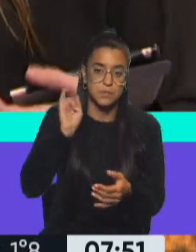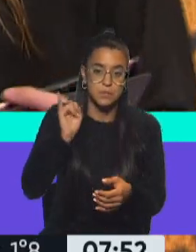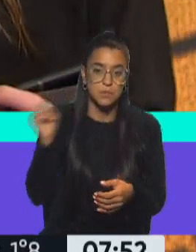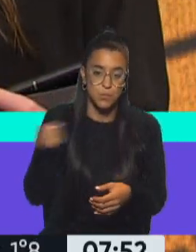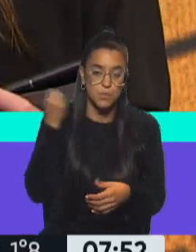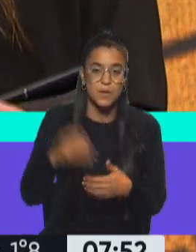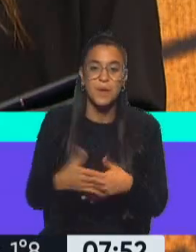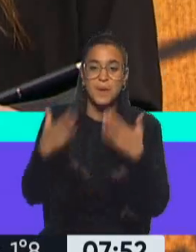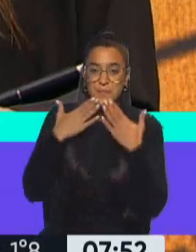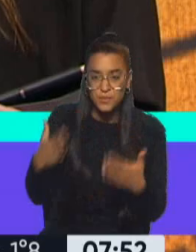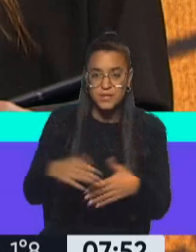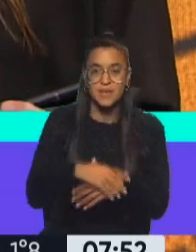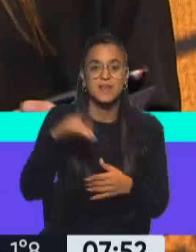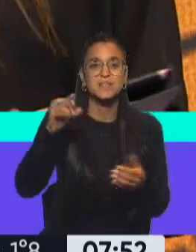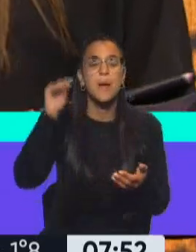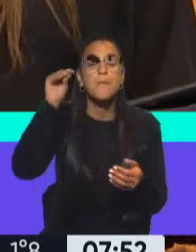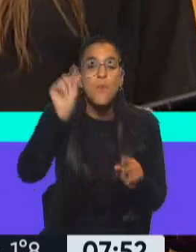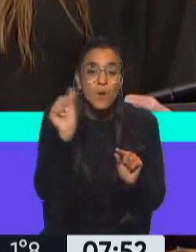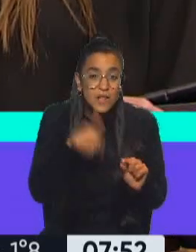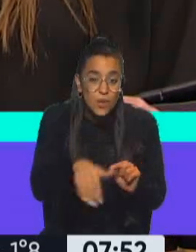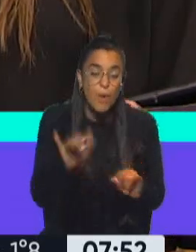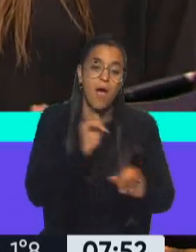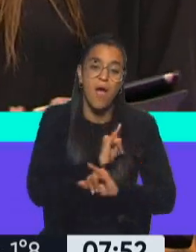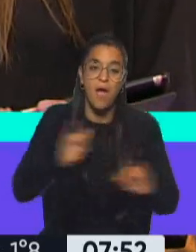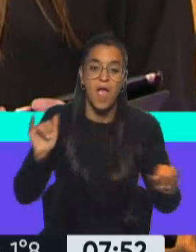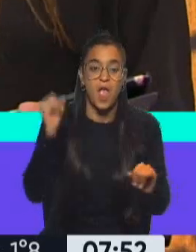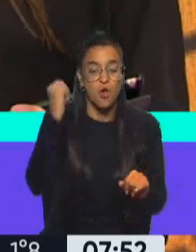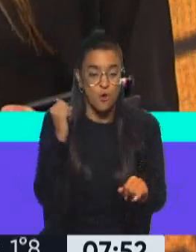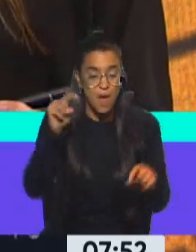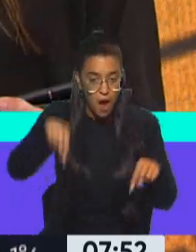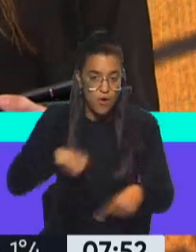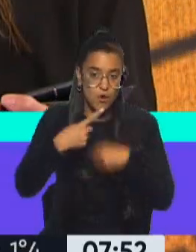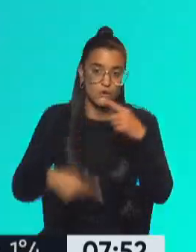importante. Flor, muchísimas gracias. Más economía en un ratito nada más con Florencia Barragán y ahora seguimos con más información.